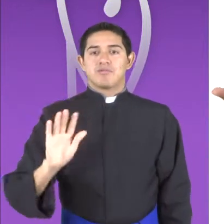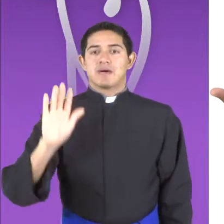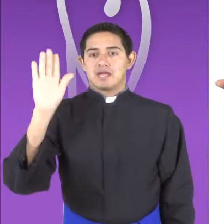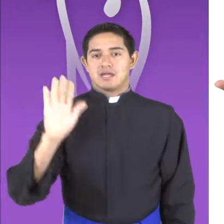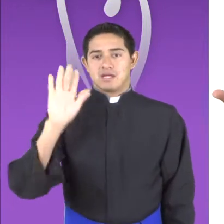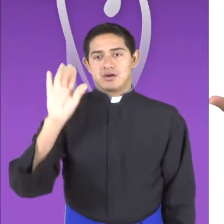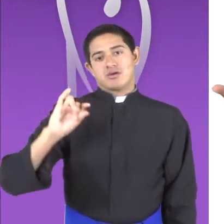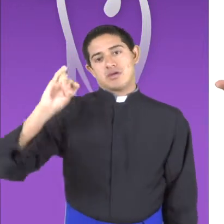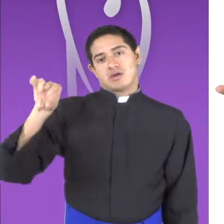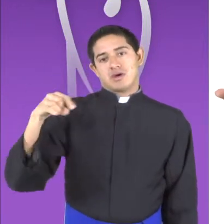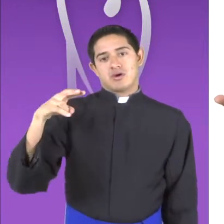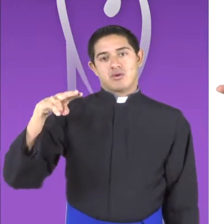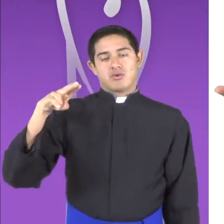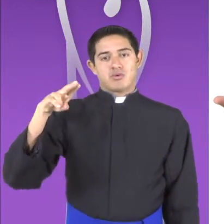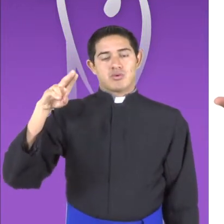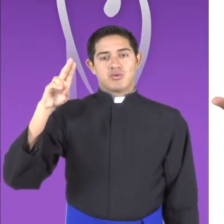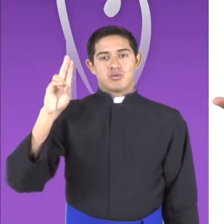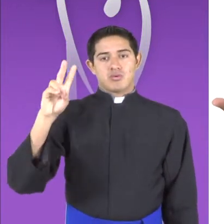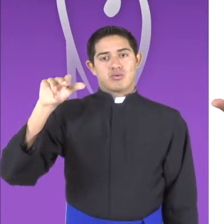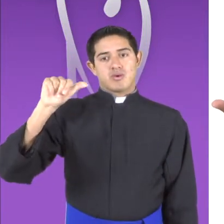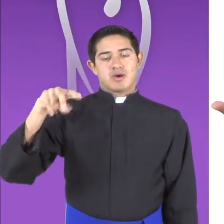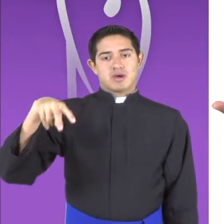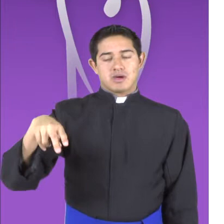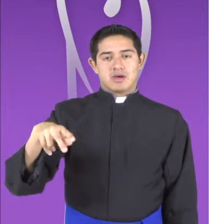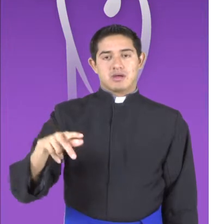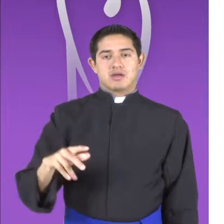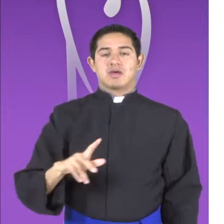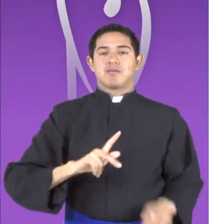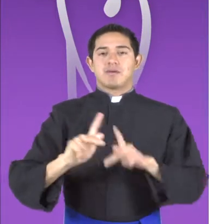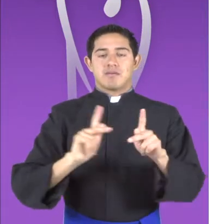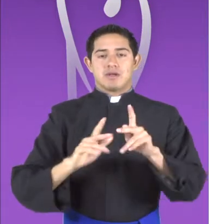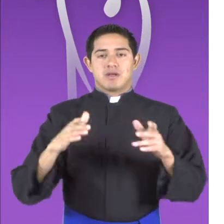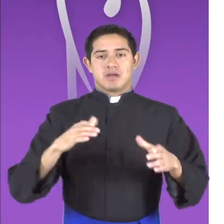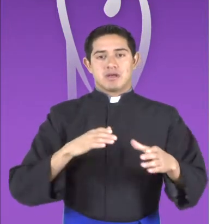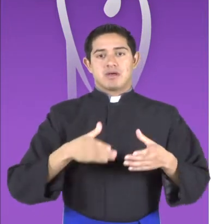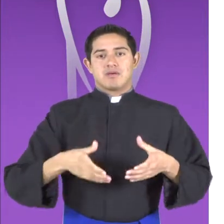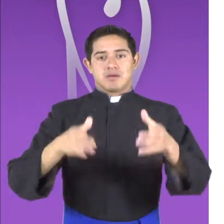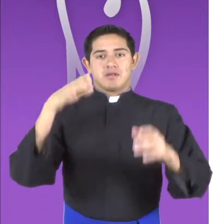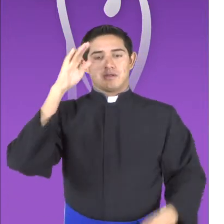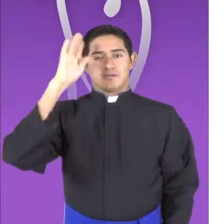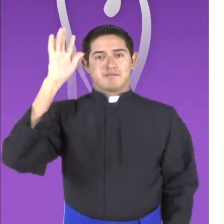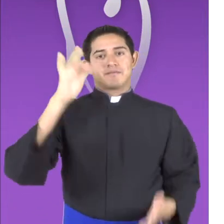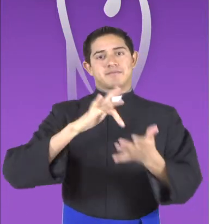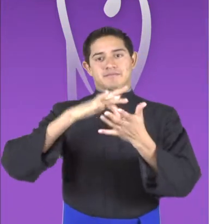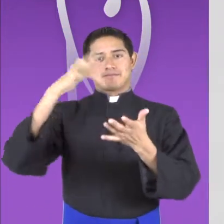Juan que prepara el camino del Señor. Gracias.